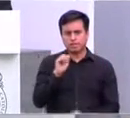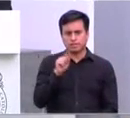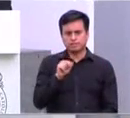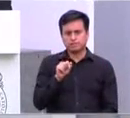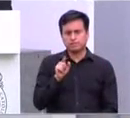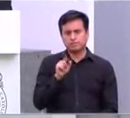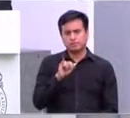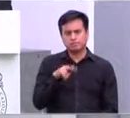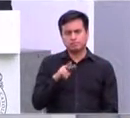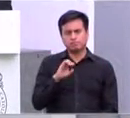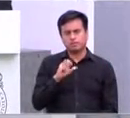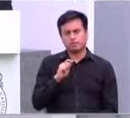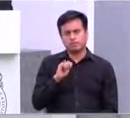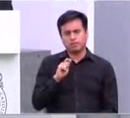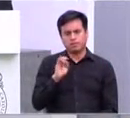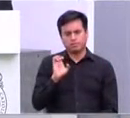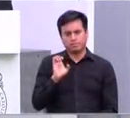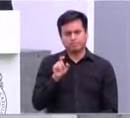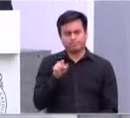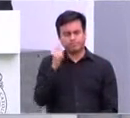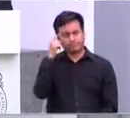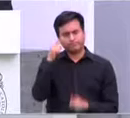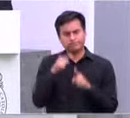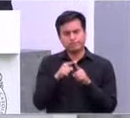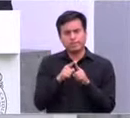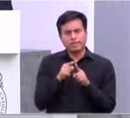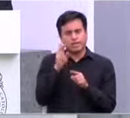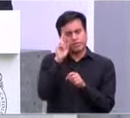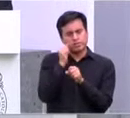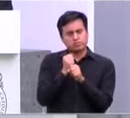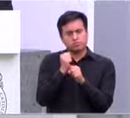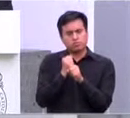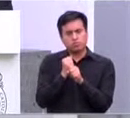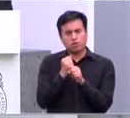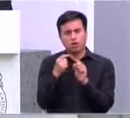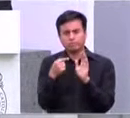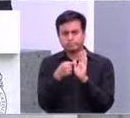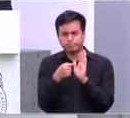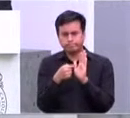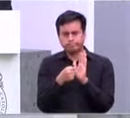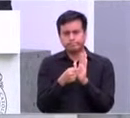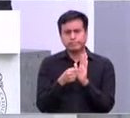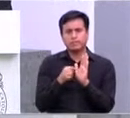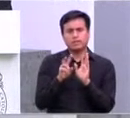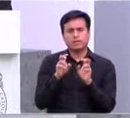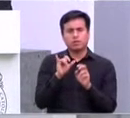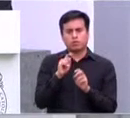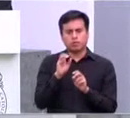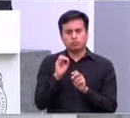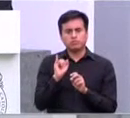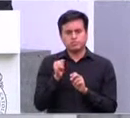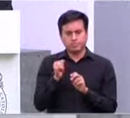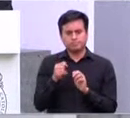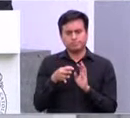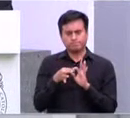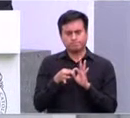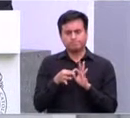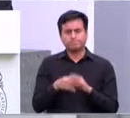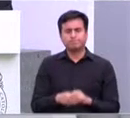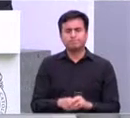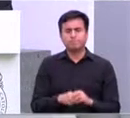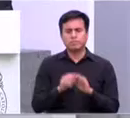veritate y que domina la reflexión contenida en la lau datos y